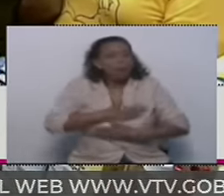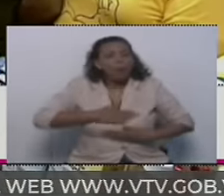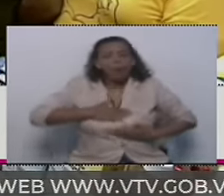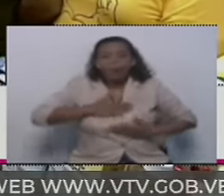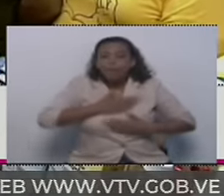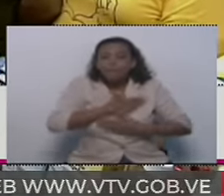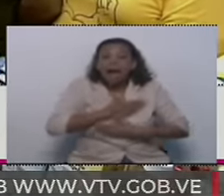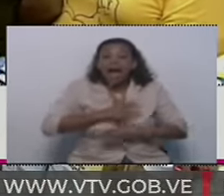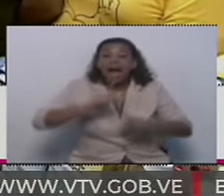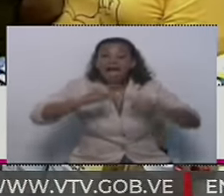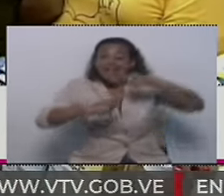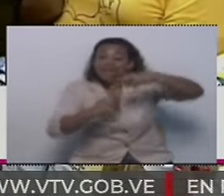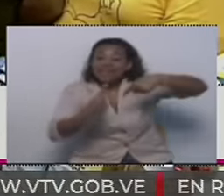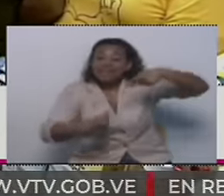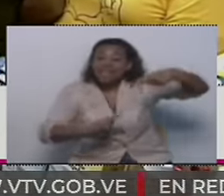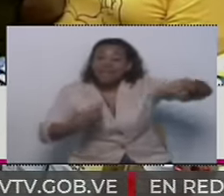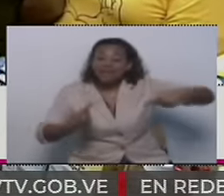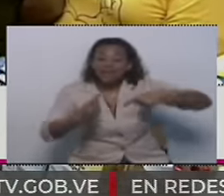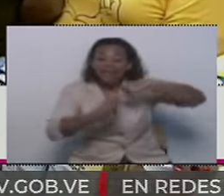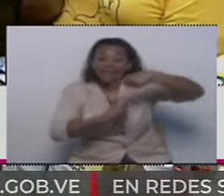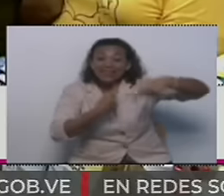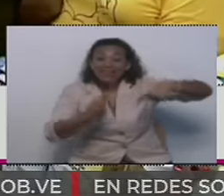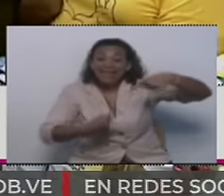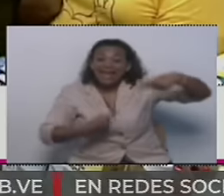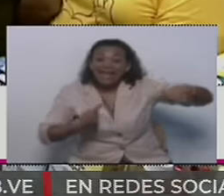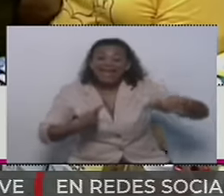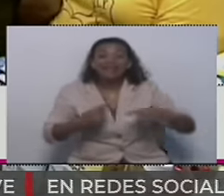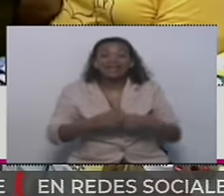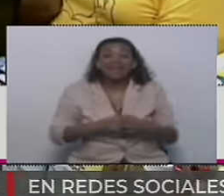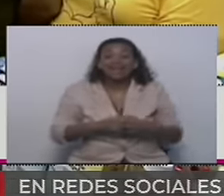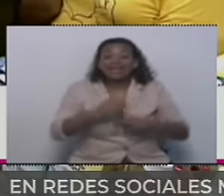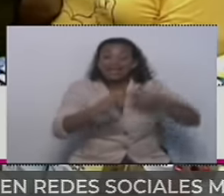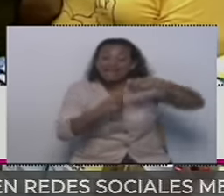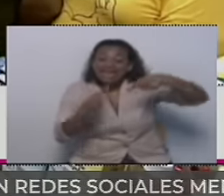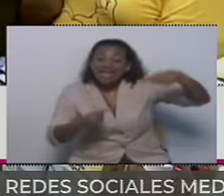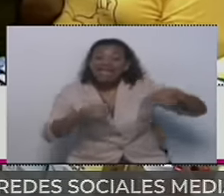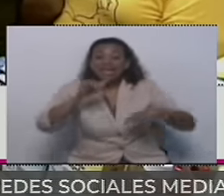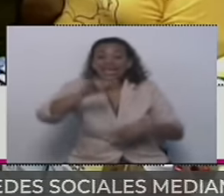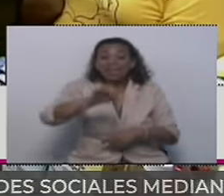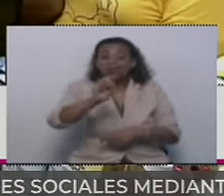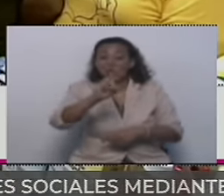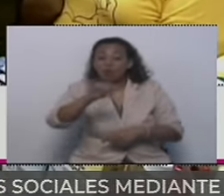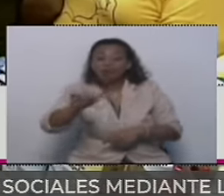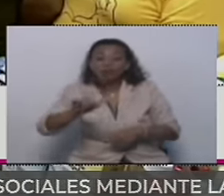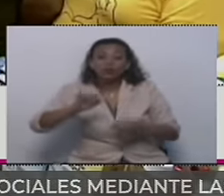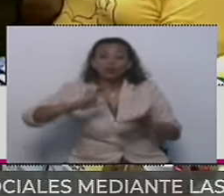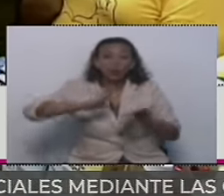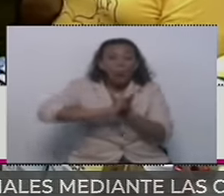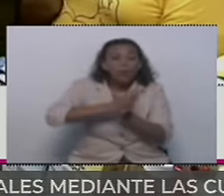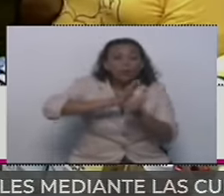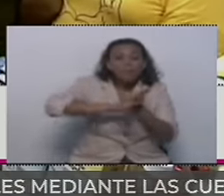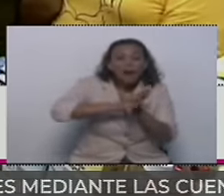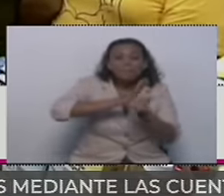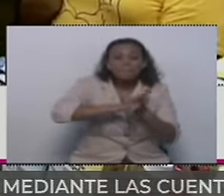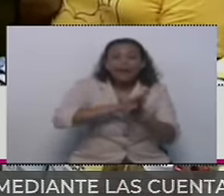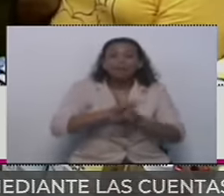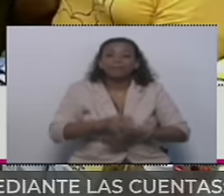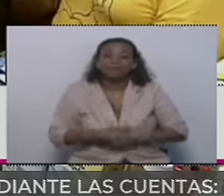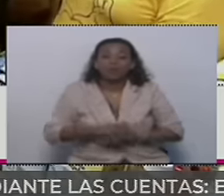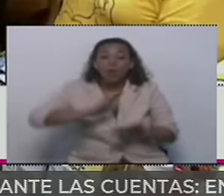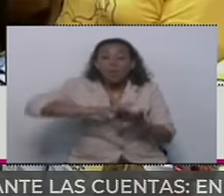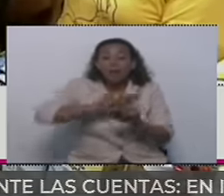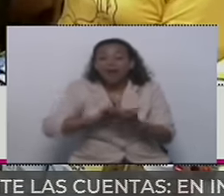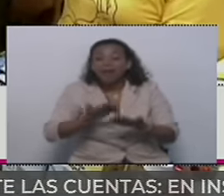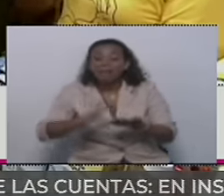los tequeyoyos. ¿Tú te has comido un tequeyoyo? Tequeyoyo, ajá. Tequeyoyo. Sí. Y las mandocas. Las mandocas. ¿Tú vendes mandocas? Los pasteles,